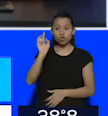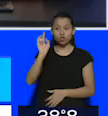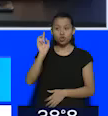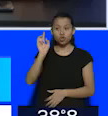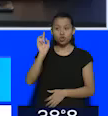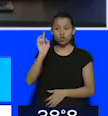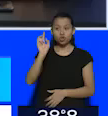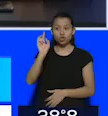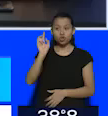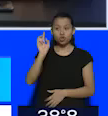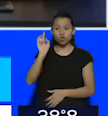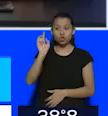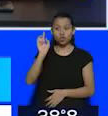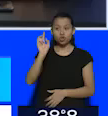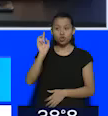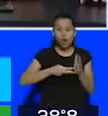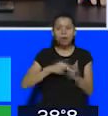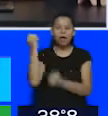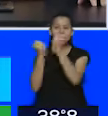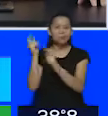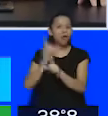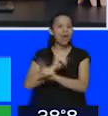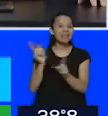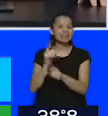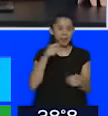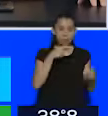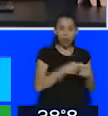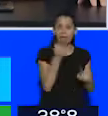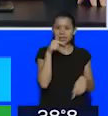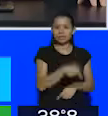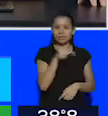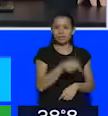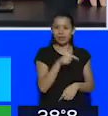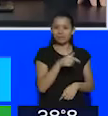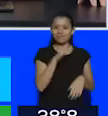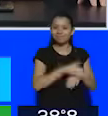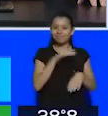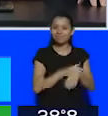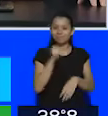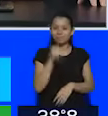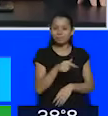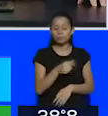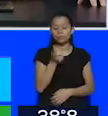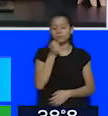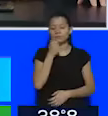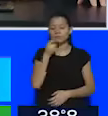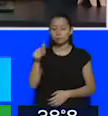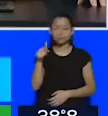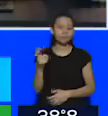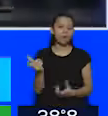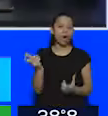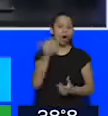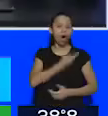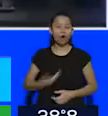bueno tiene que ver un poco con esto si el gobierno sale triunfante de esta discusión parlamentaria es muy